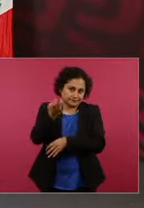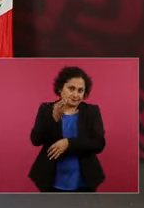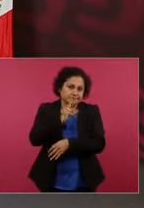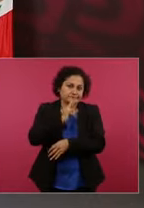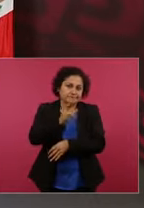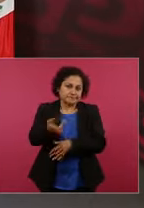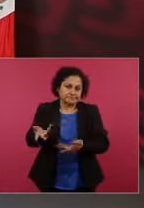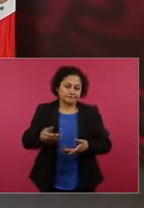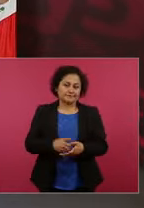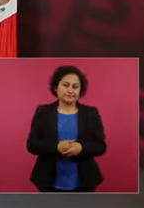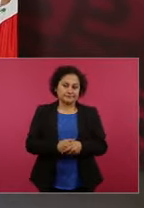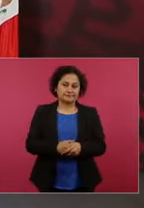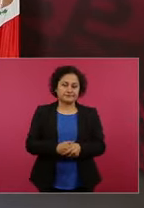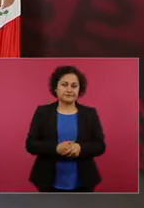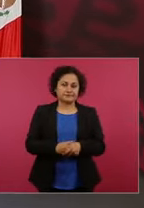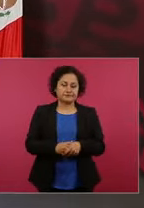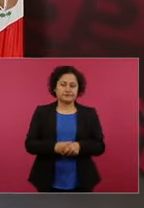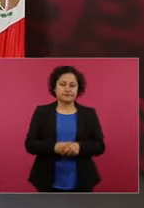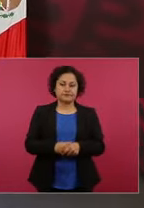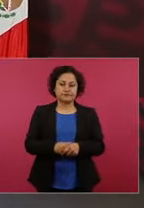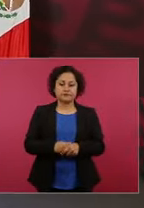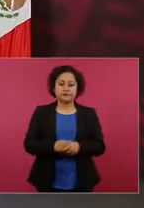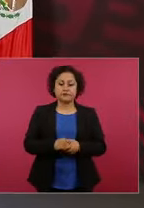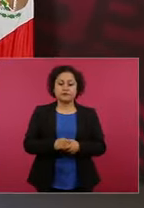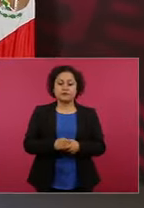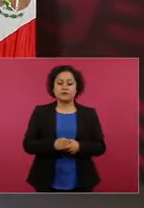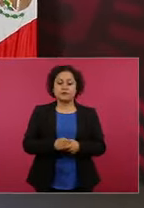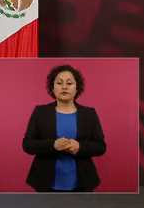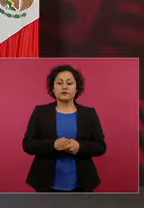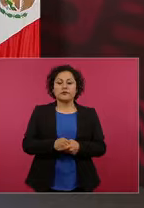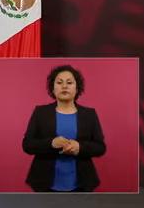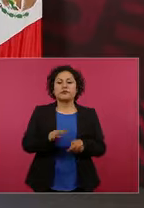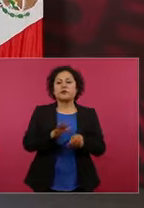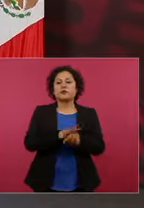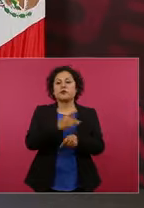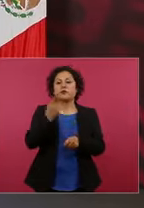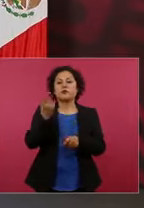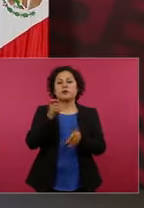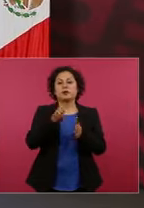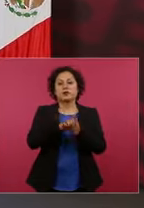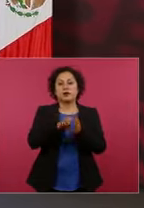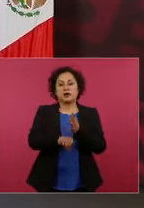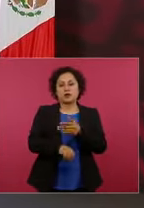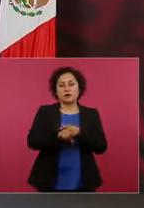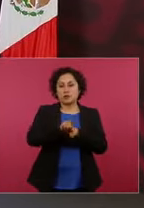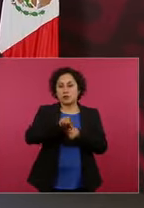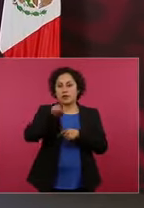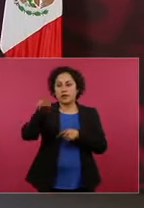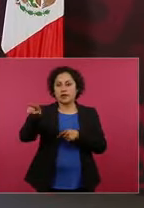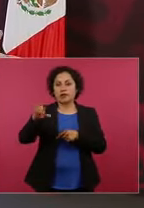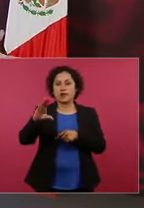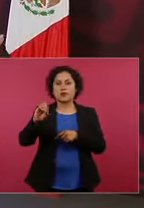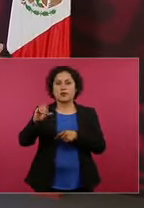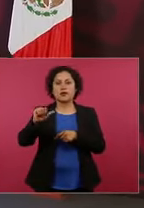porque pues ni modo que en Coatzacoalcos escuchen a Ciro.